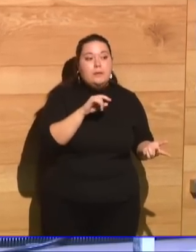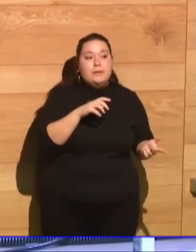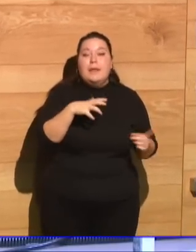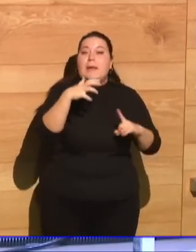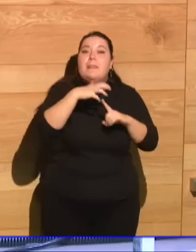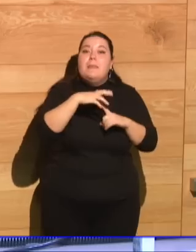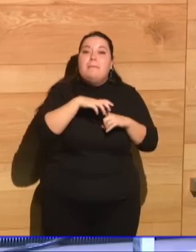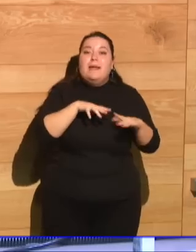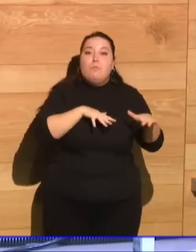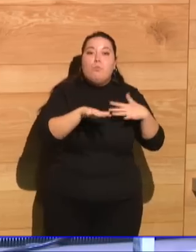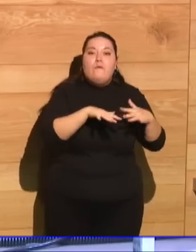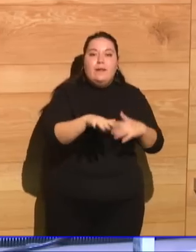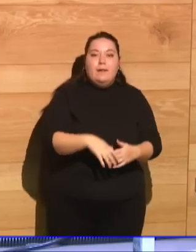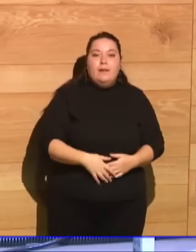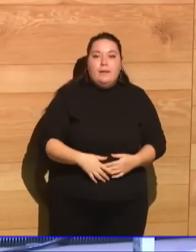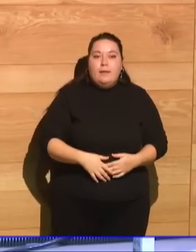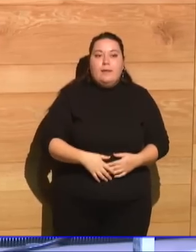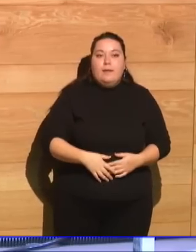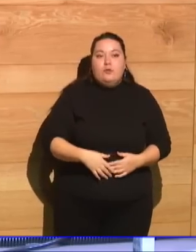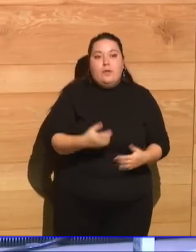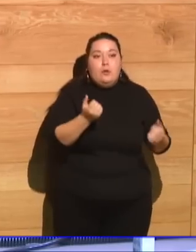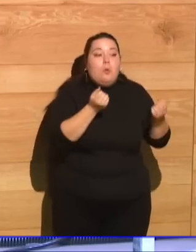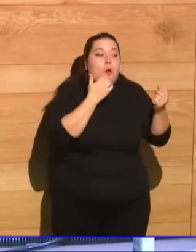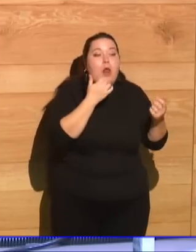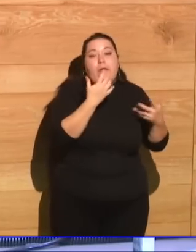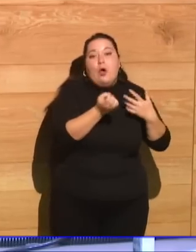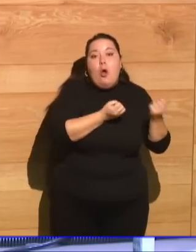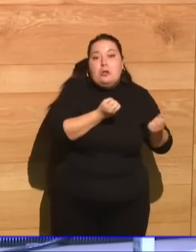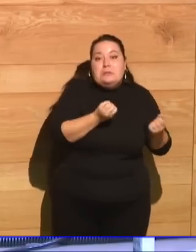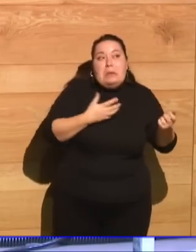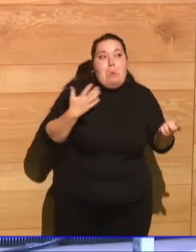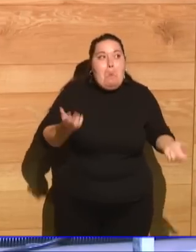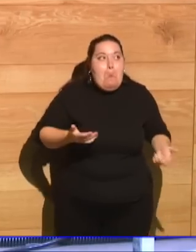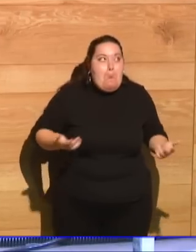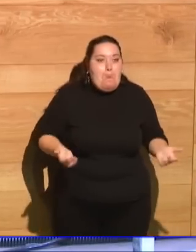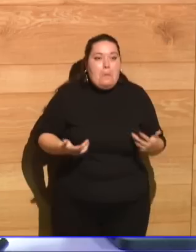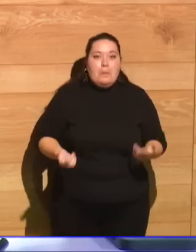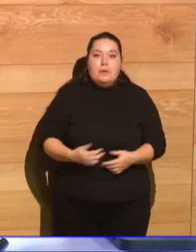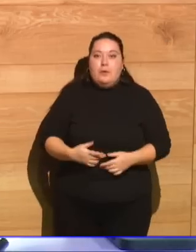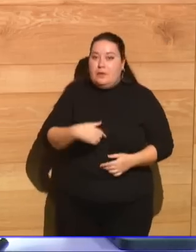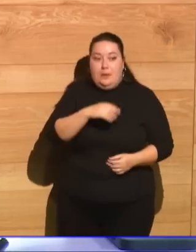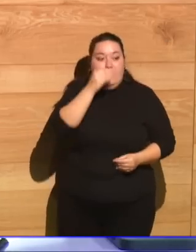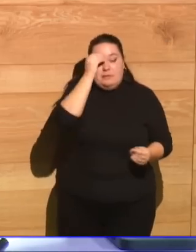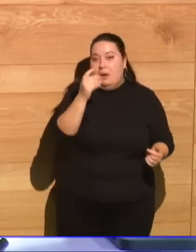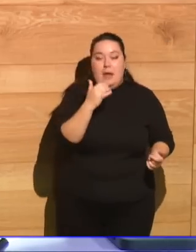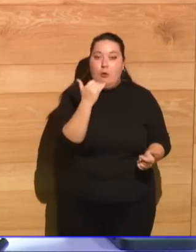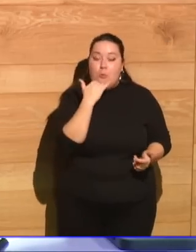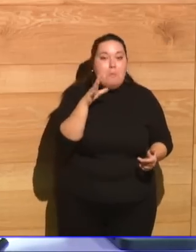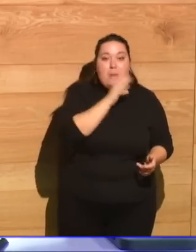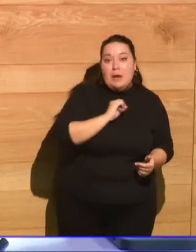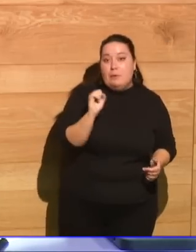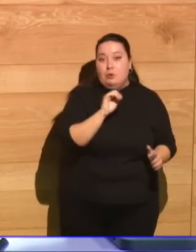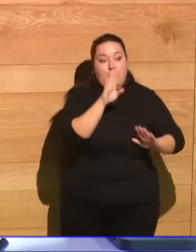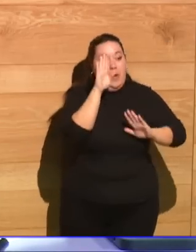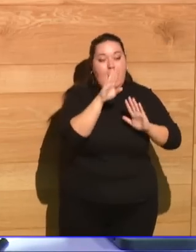móvil. ¿Vale? Y me deja así, parque móvil. Entonces me dice investigar sobre coche, parque móvil, claro. Y no digo, no A puede ti te ser. parecía que era un temazo para Todopoderosos, ¿no? Bueno, Dice, hombre,